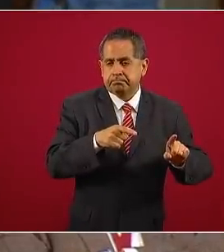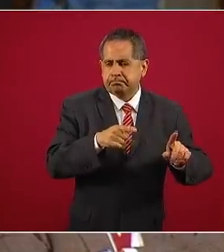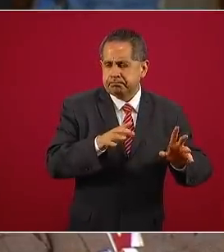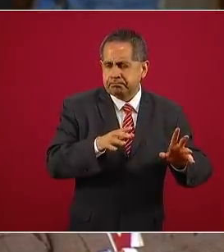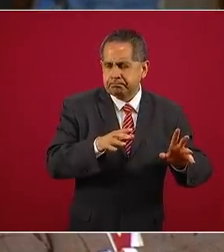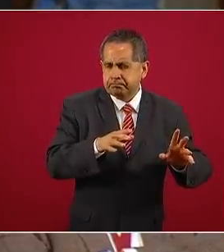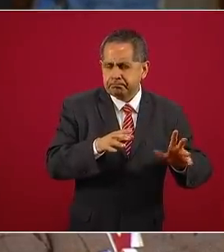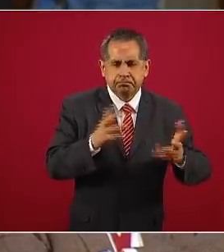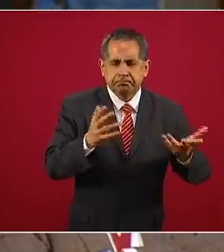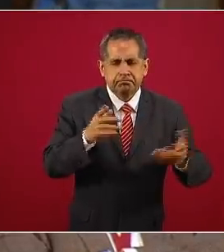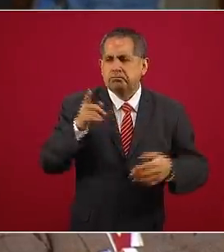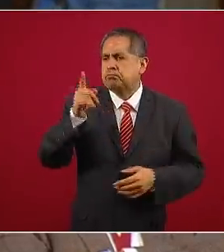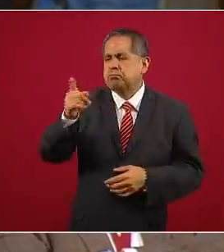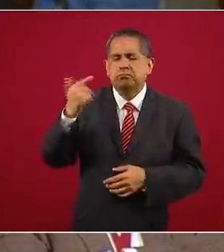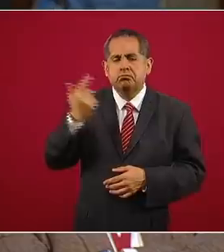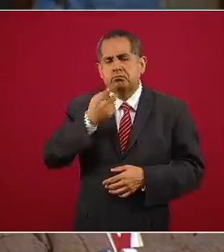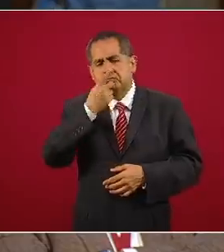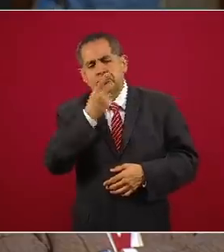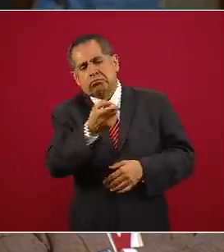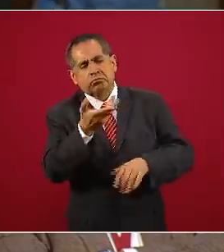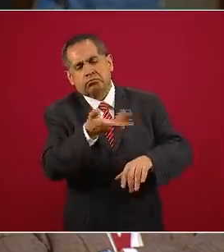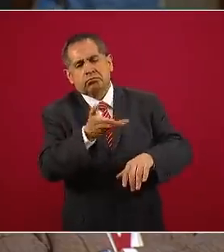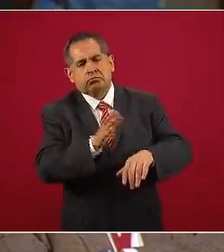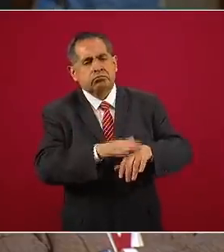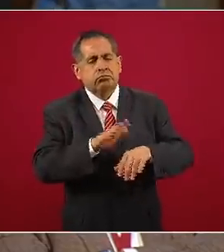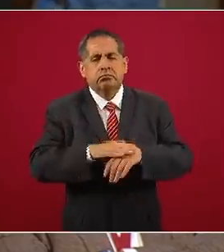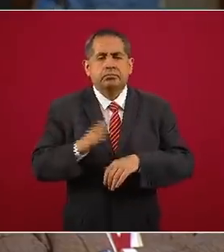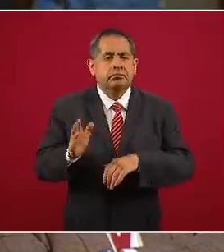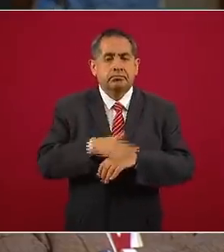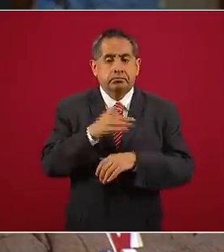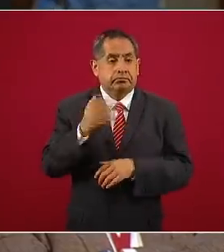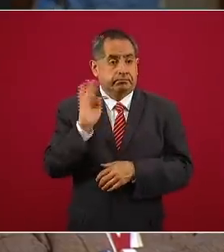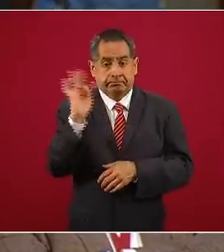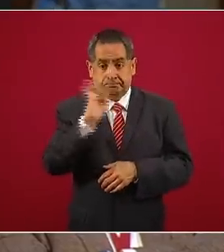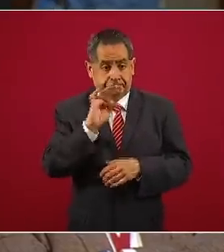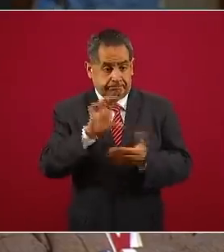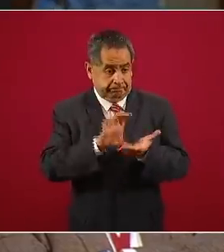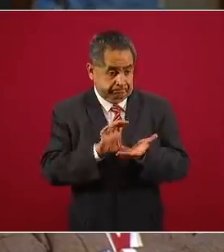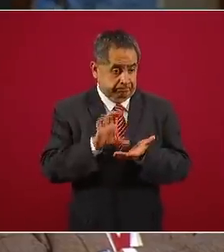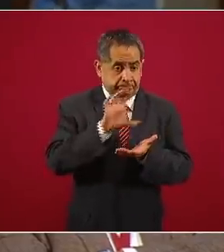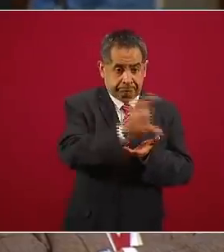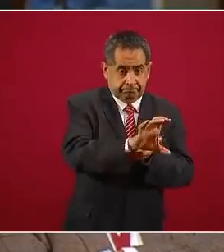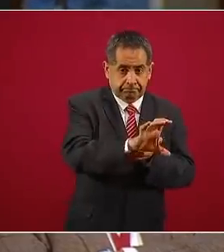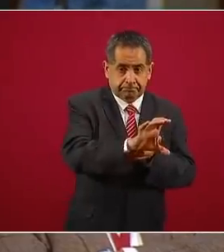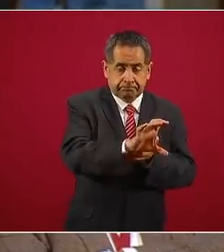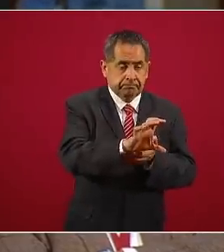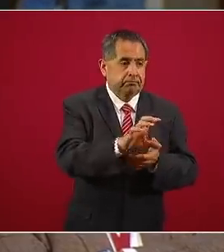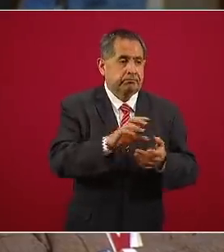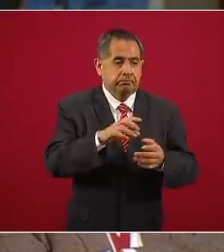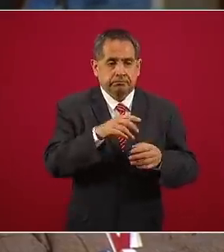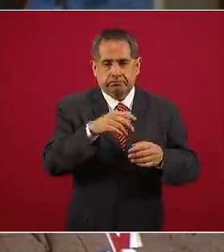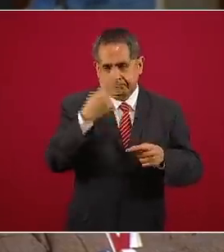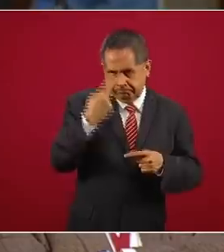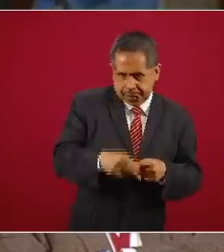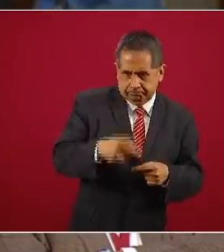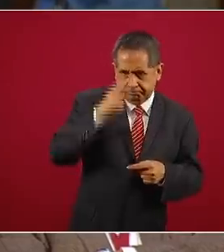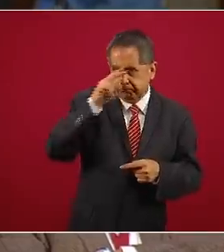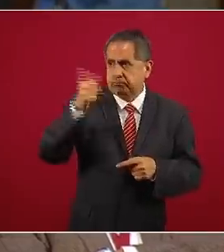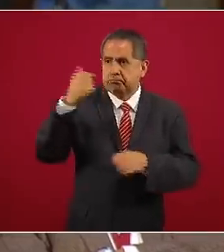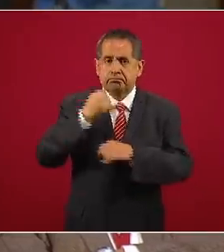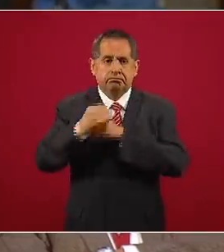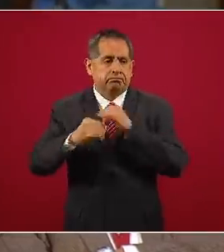qué le dice a estos empresarios presidentes porque si la inversión de la iniciativa privada tanto nacional como extranjera